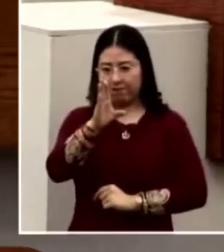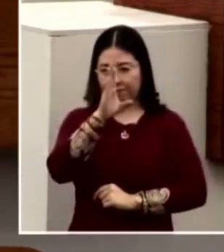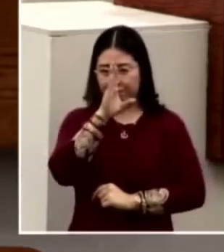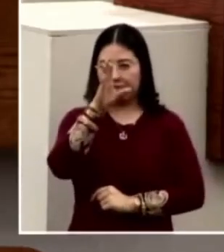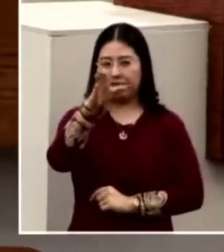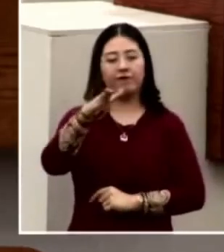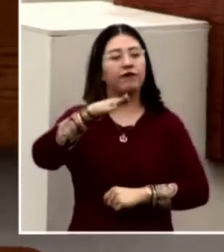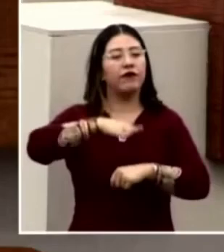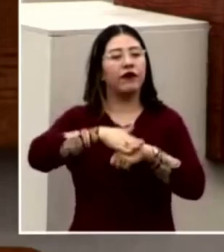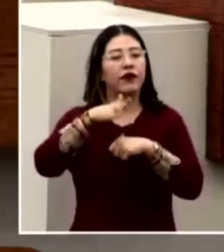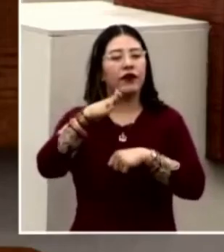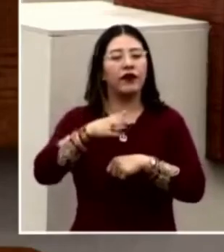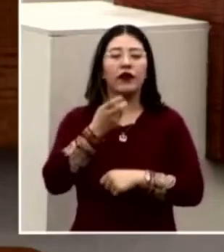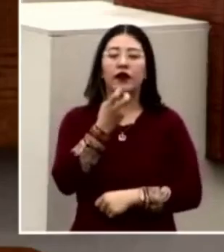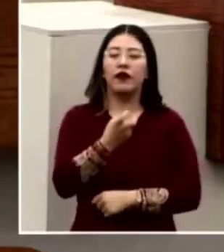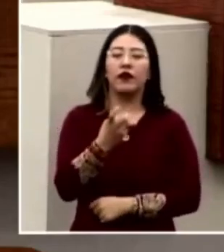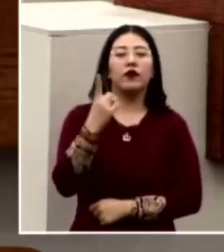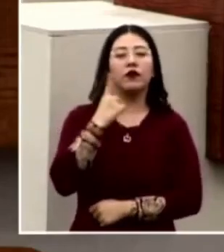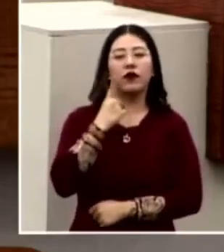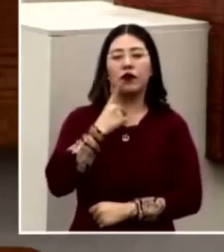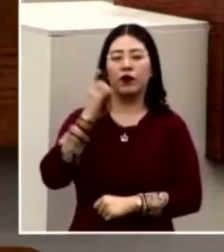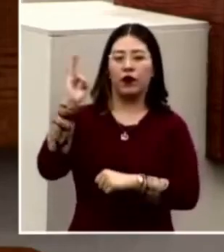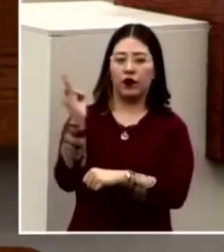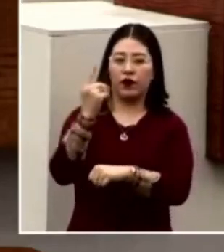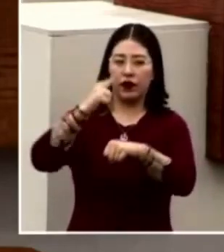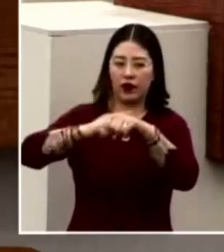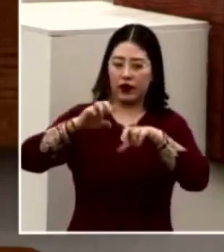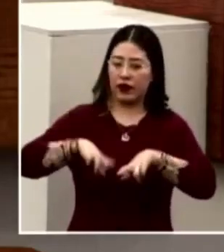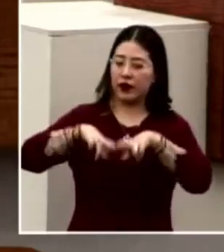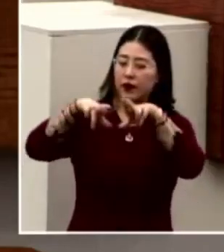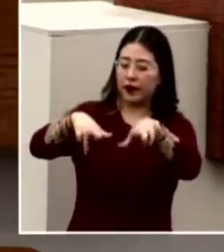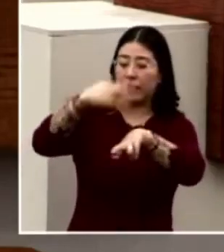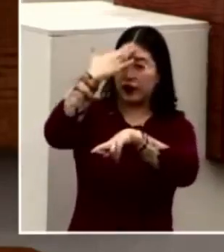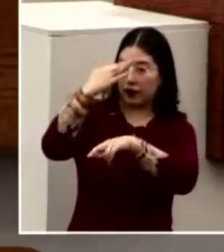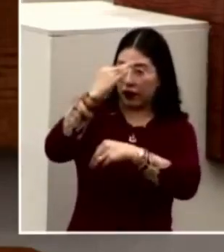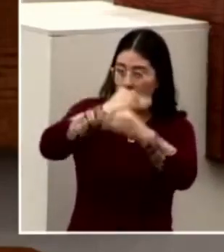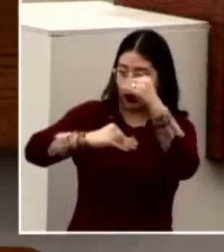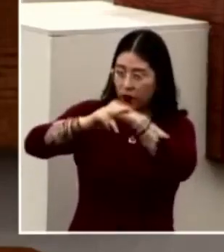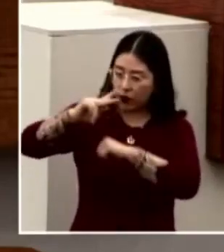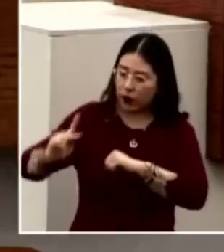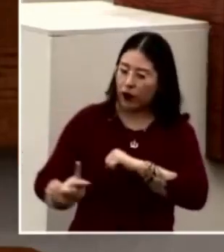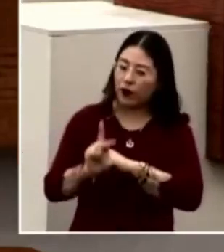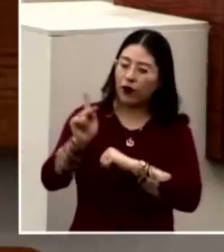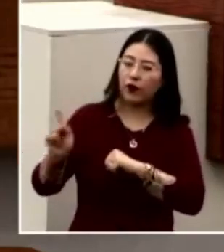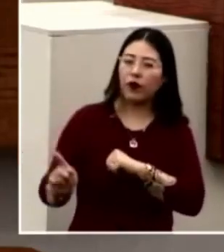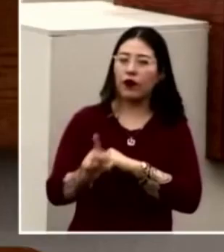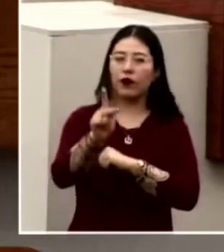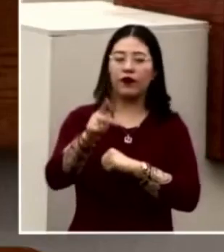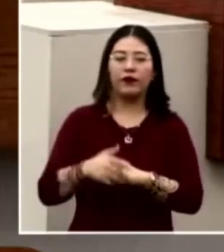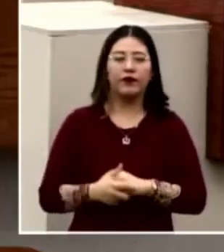Desde luego que los diputados federales representan también al pueblo,